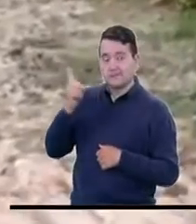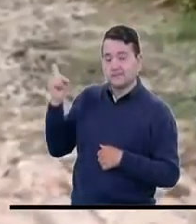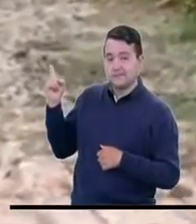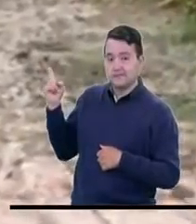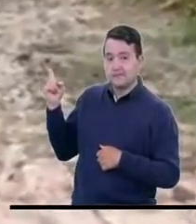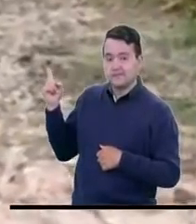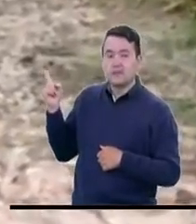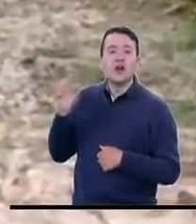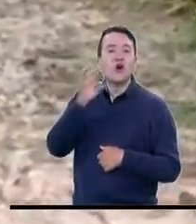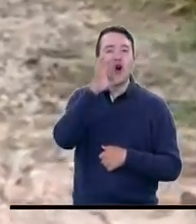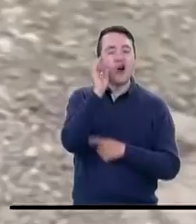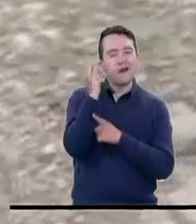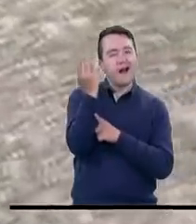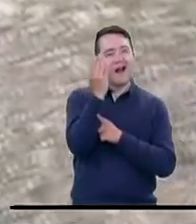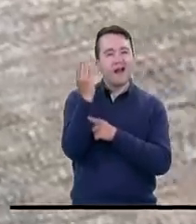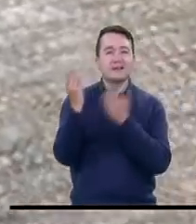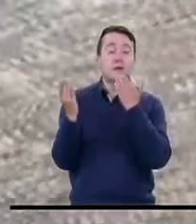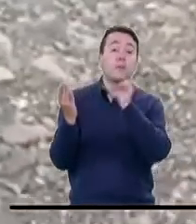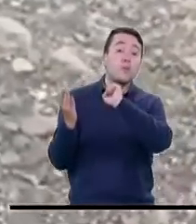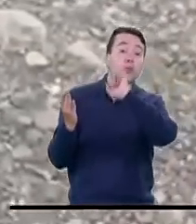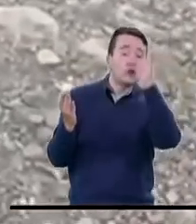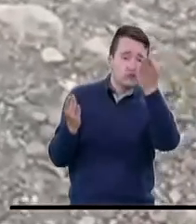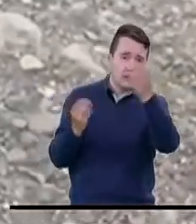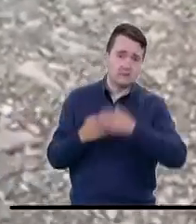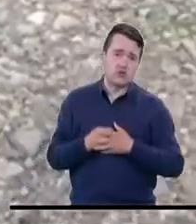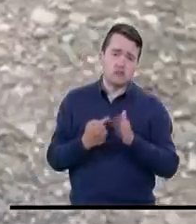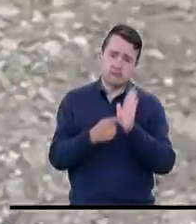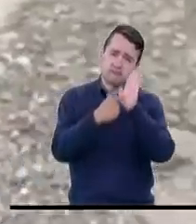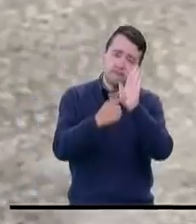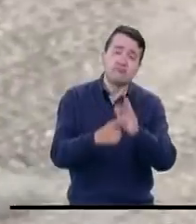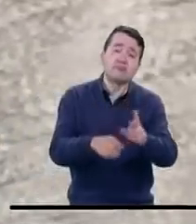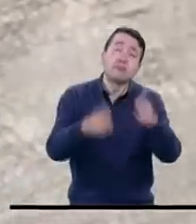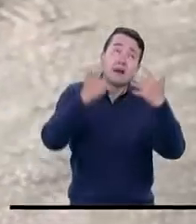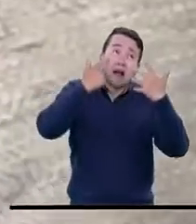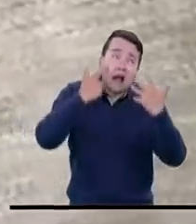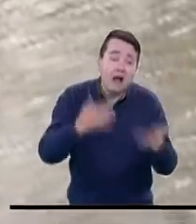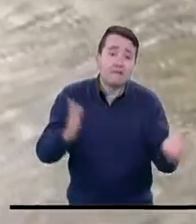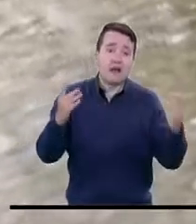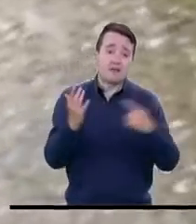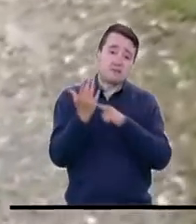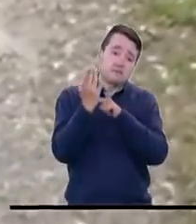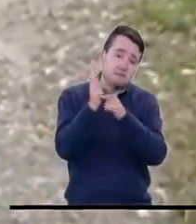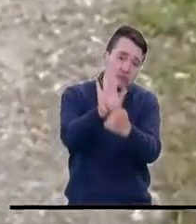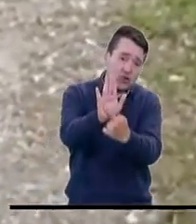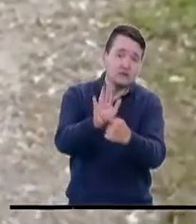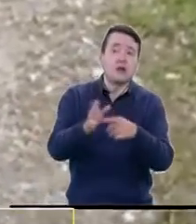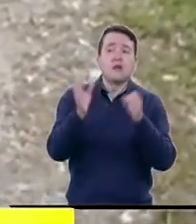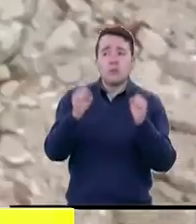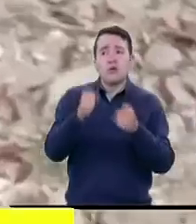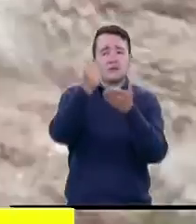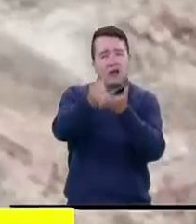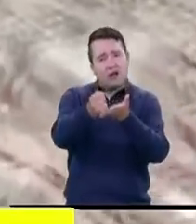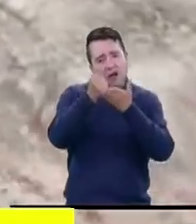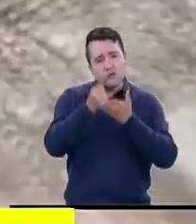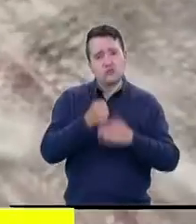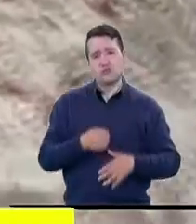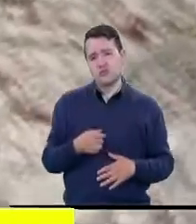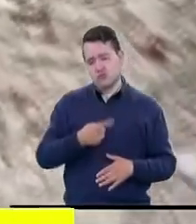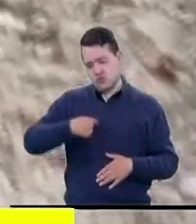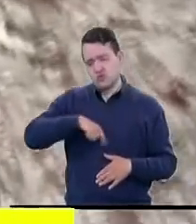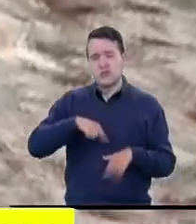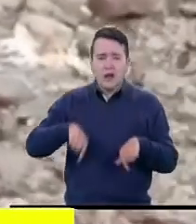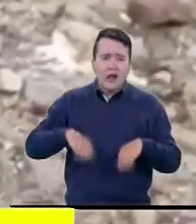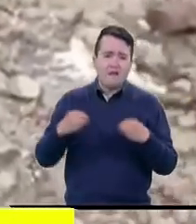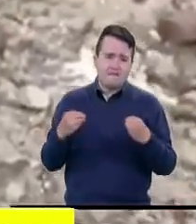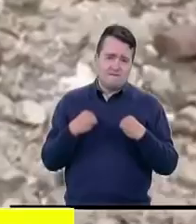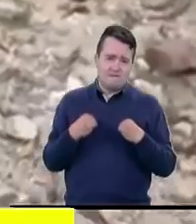Buenos días. Me dirijo a ustedes para ver si a través de este medio se puede conseguir la ayuda que necesitamos los habitantes de la vereda